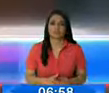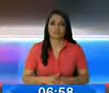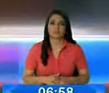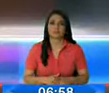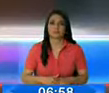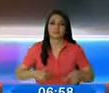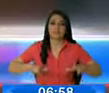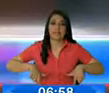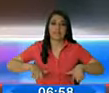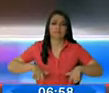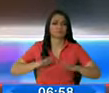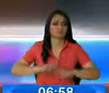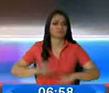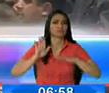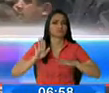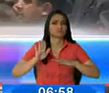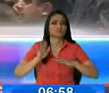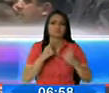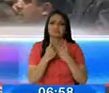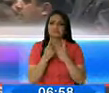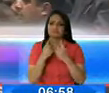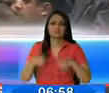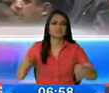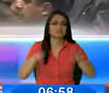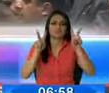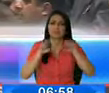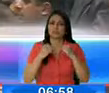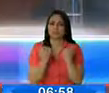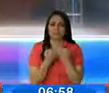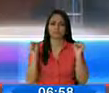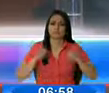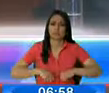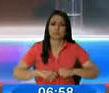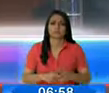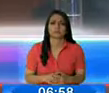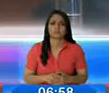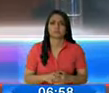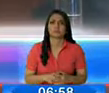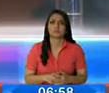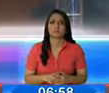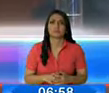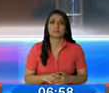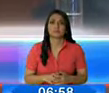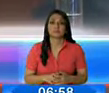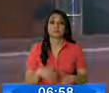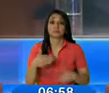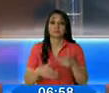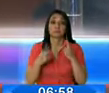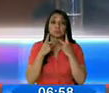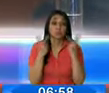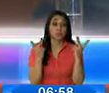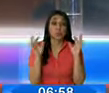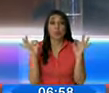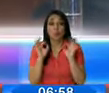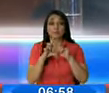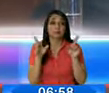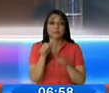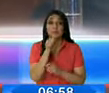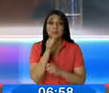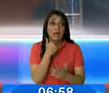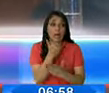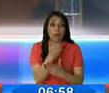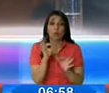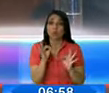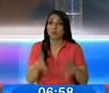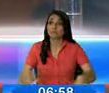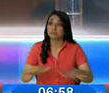Moreno comprometiéndose a conversar con todos los sectores sociales. No emprenderemos en procesos público-privados ni haremos concesión de